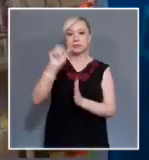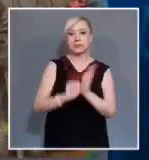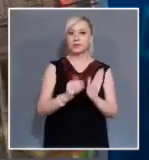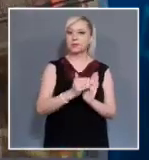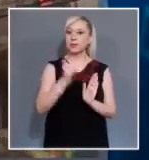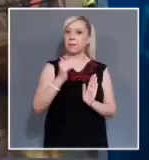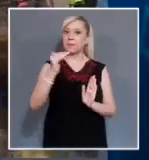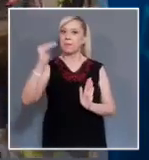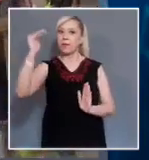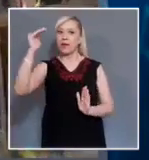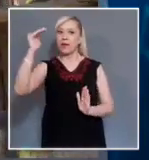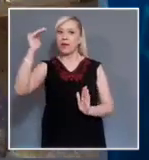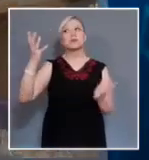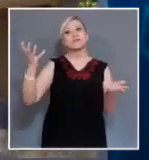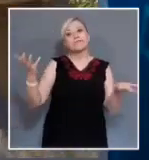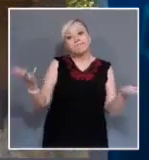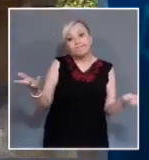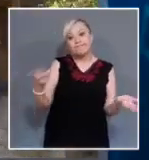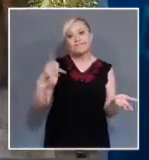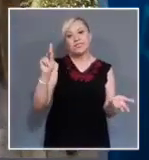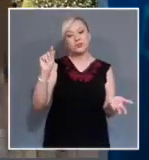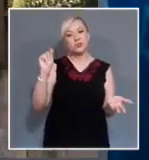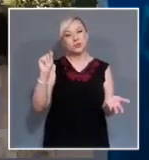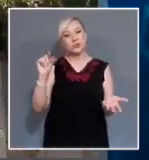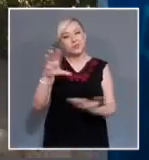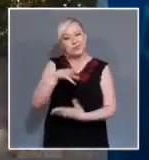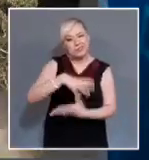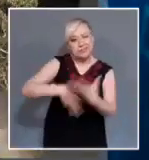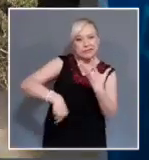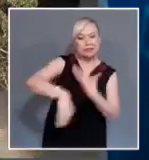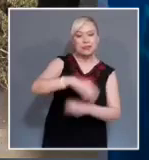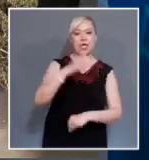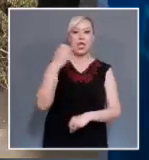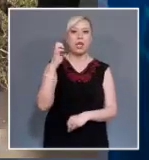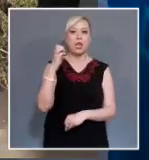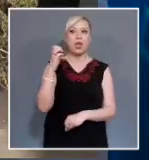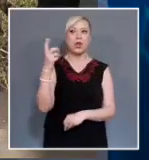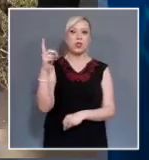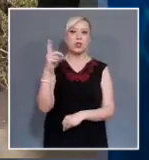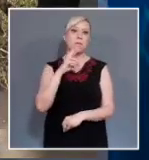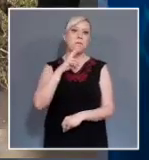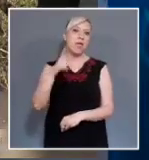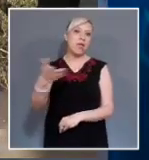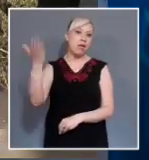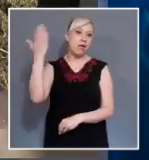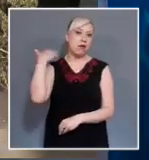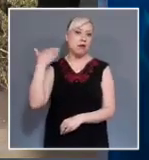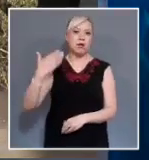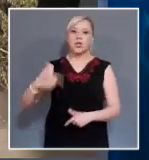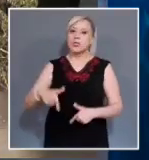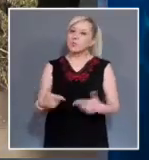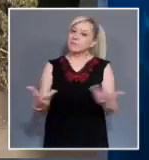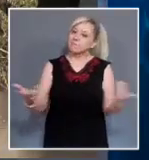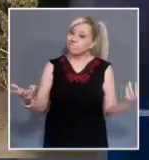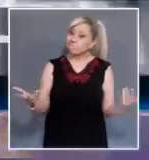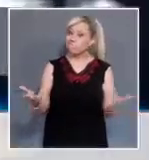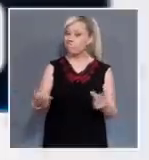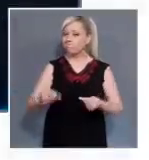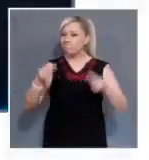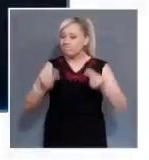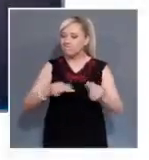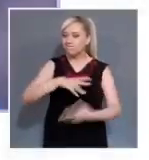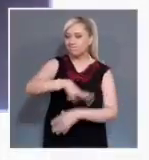embargo su dinamismo fue menor al registrado en enero y diciembre de acuerdo con el indicador global de la actividad económica del